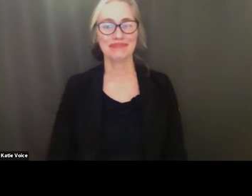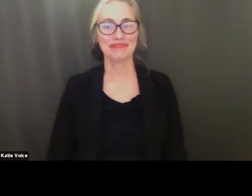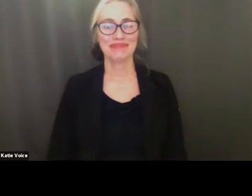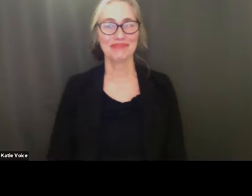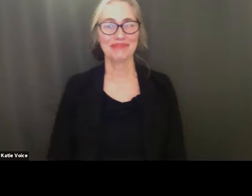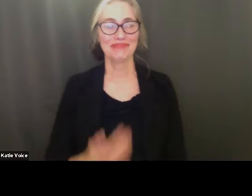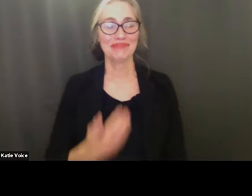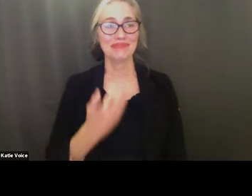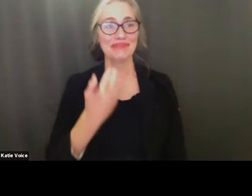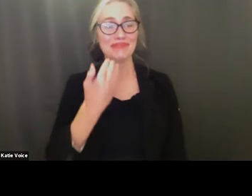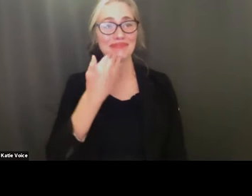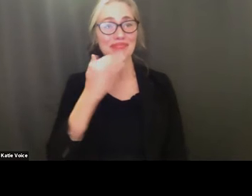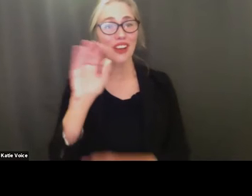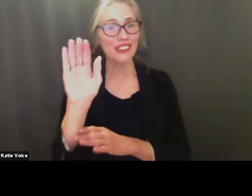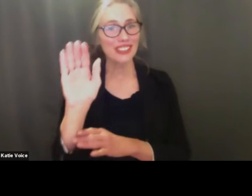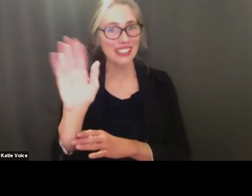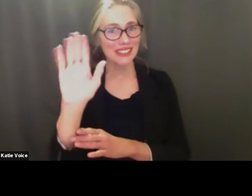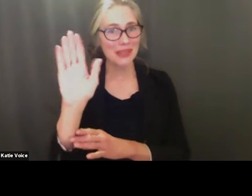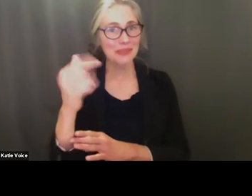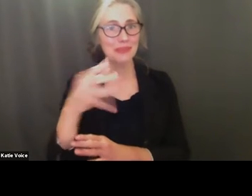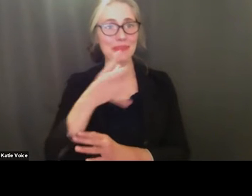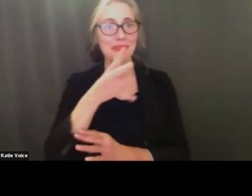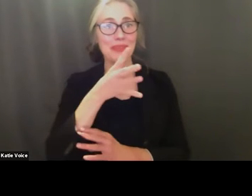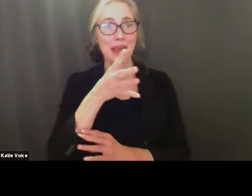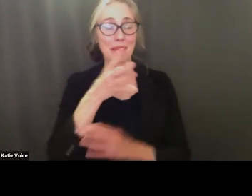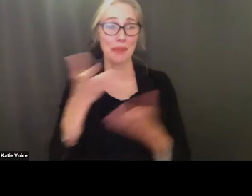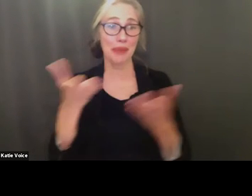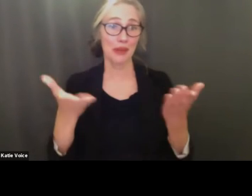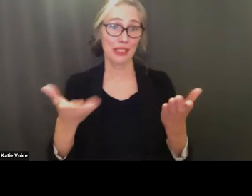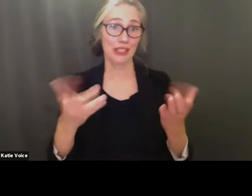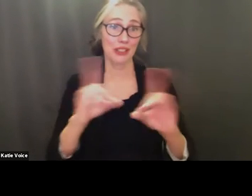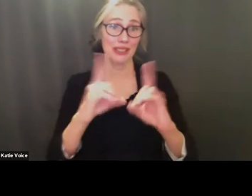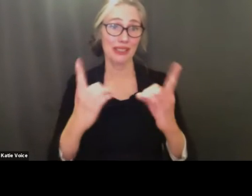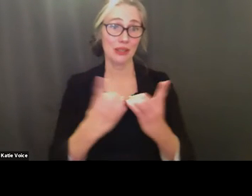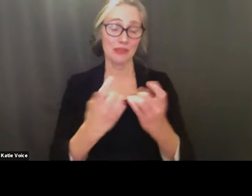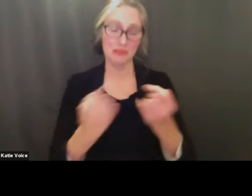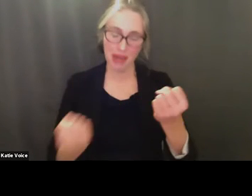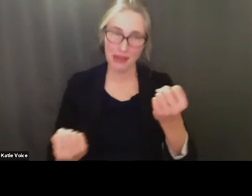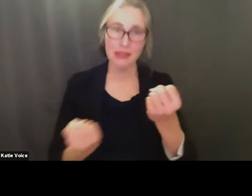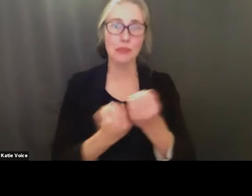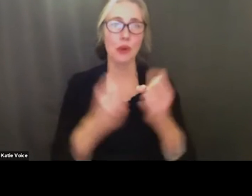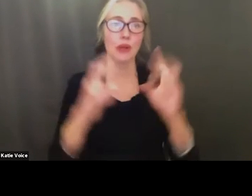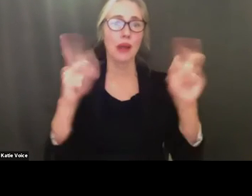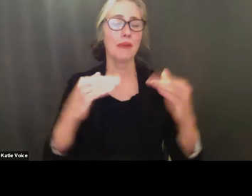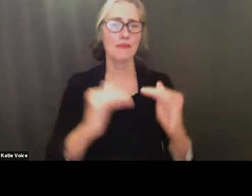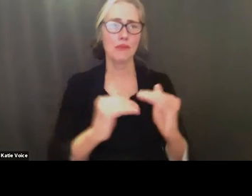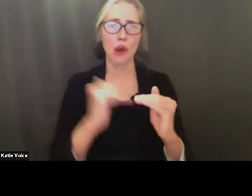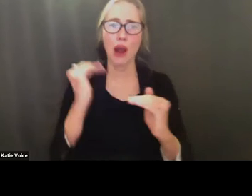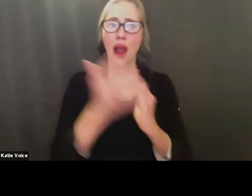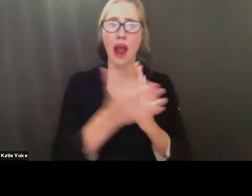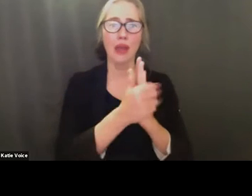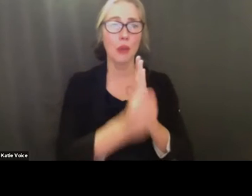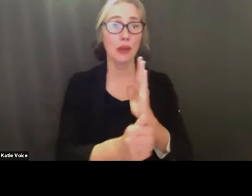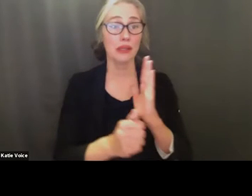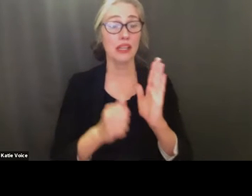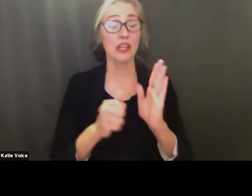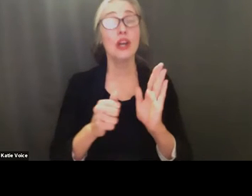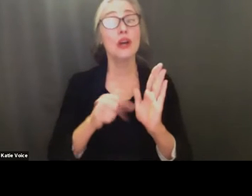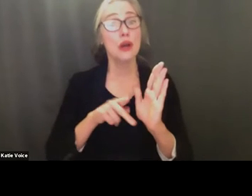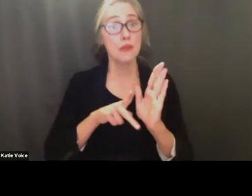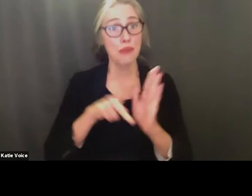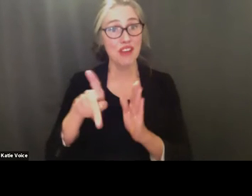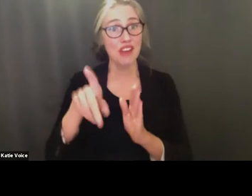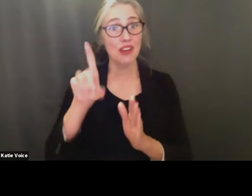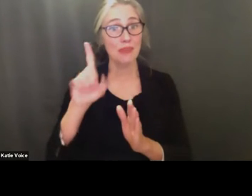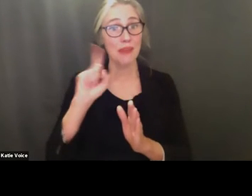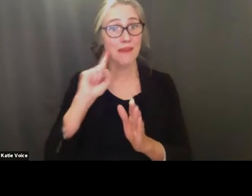Muy buenas noches. Yo soy madre de familia aquí en el distrito y quiero hablar a favor de este